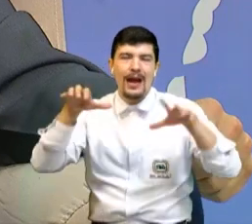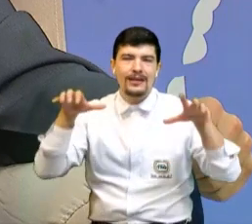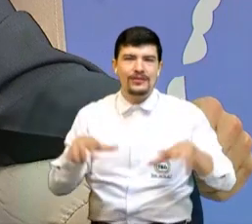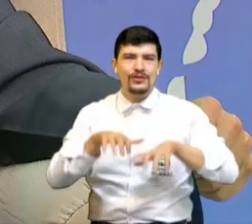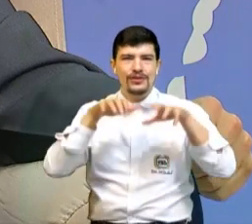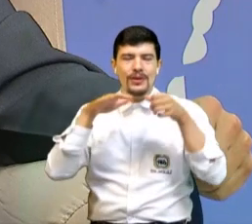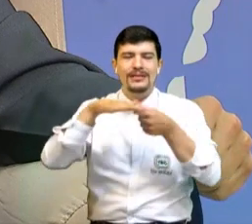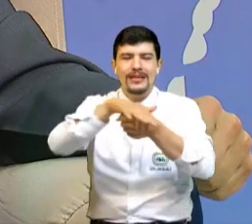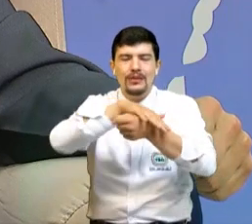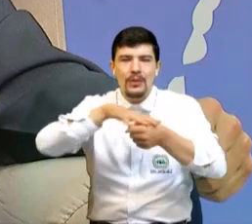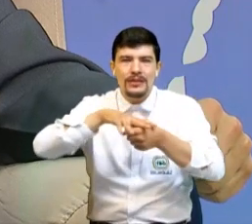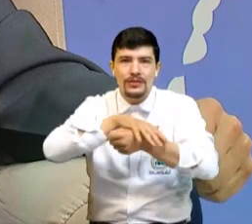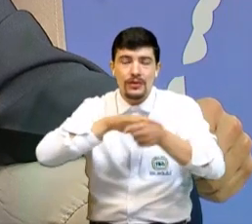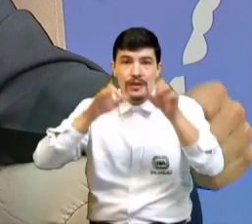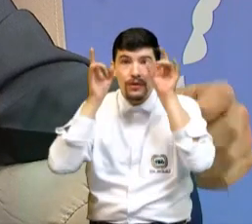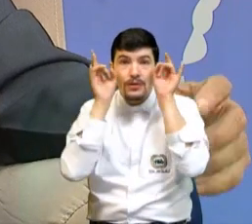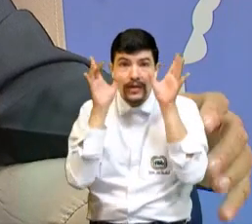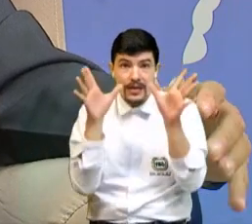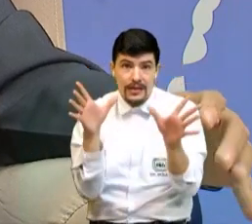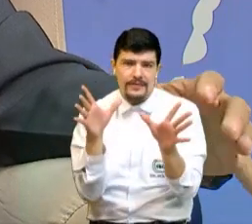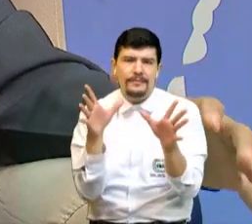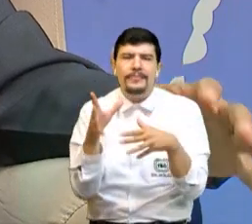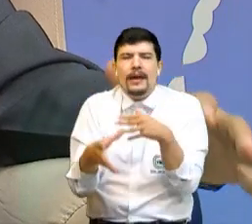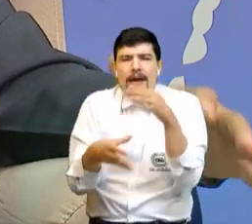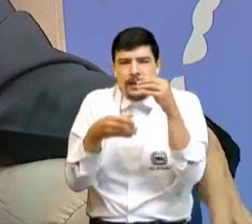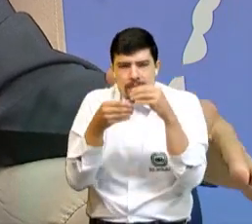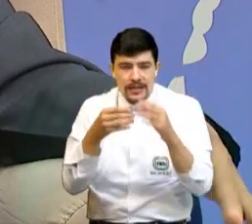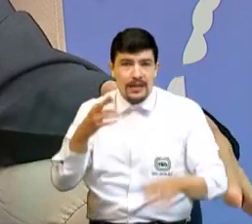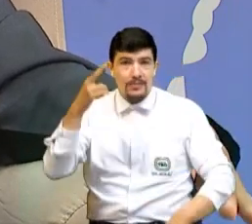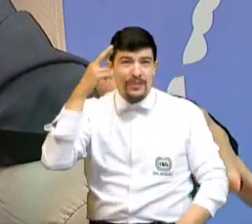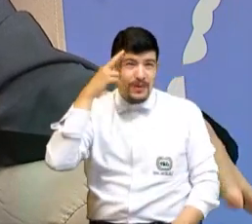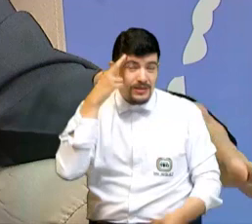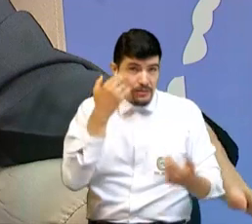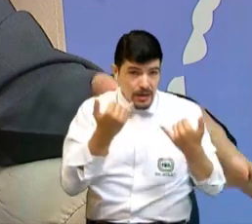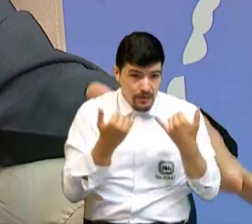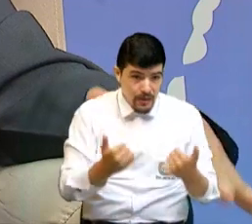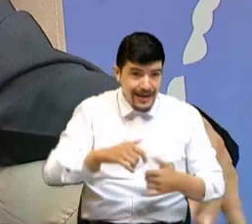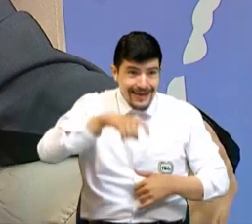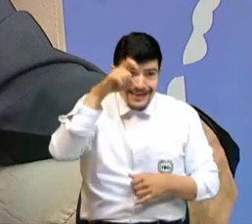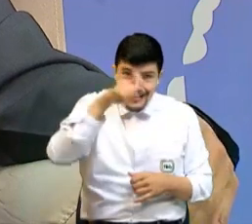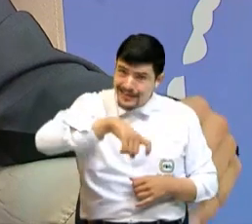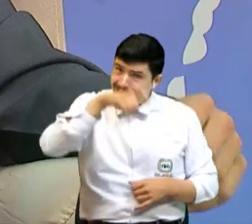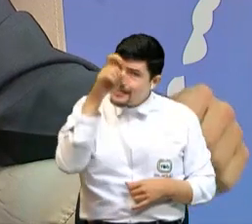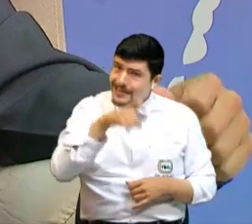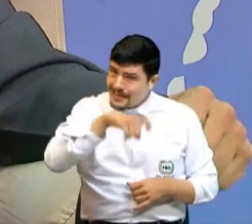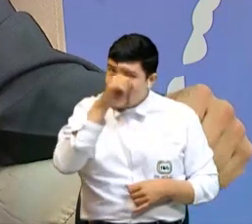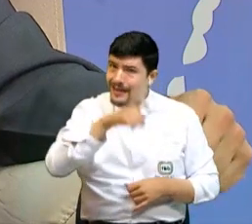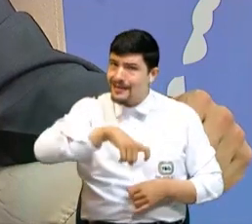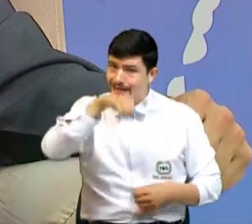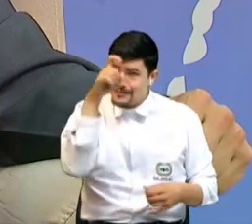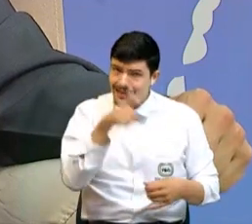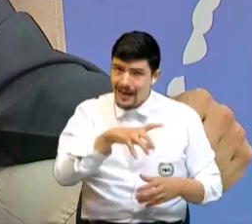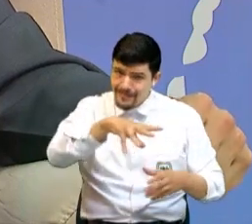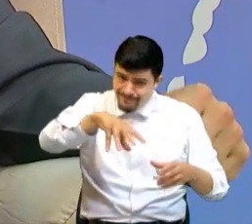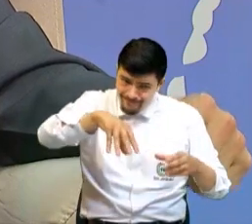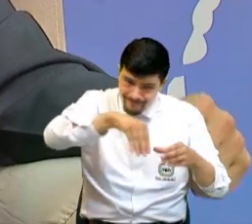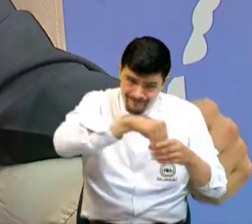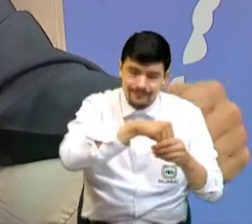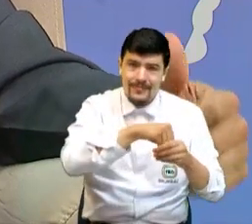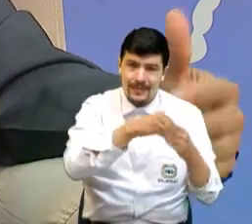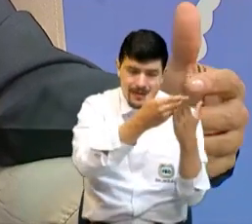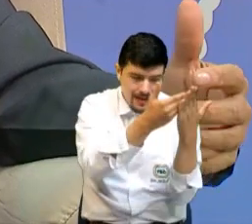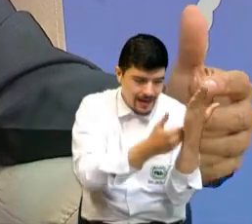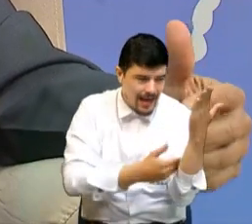de acontecimientos, y frente a los cuales necesariamente debe existir por parte del